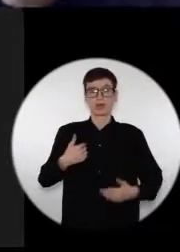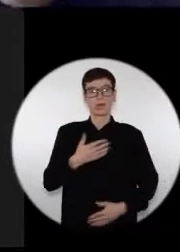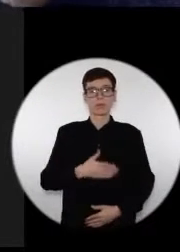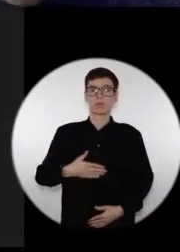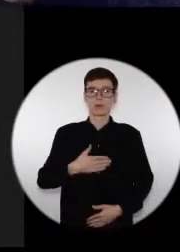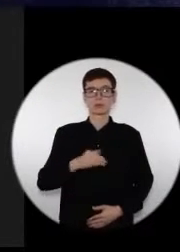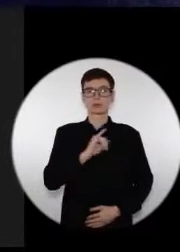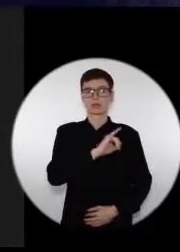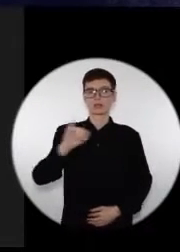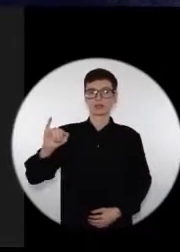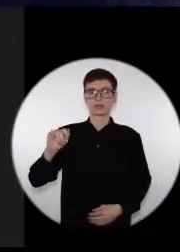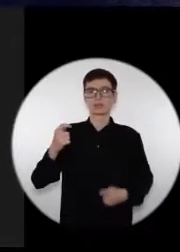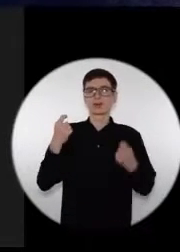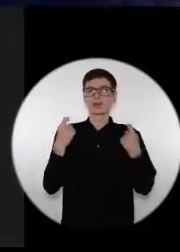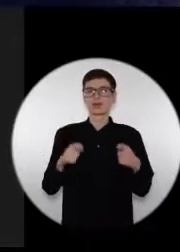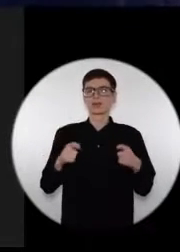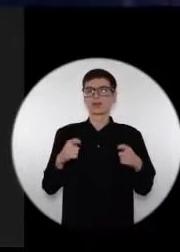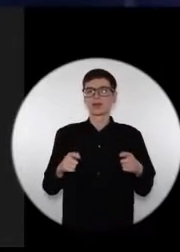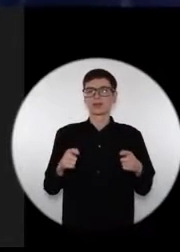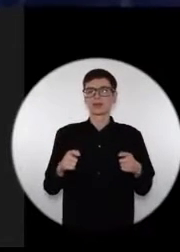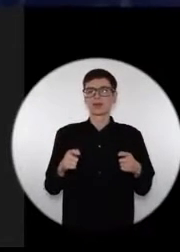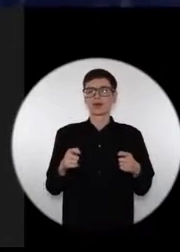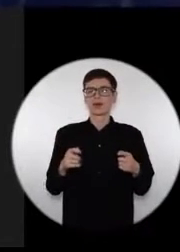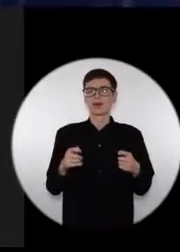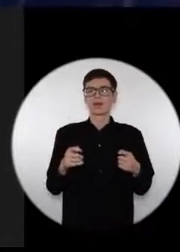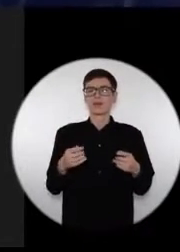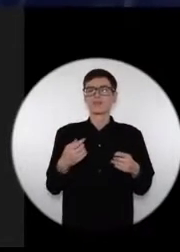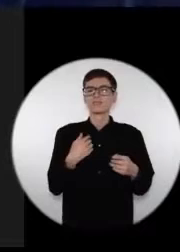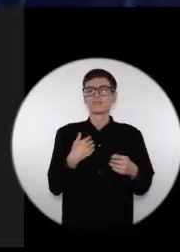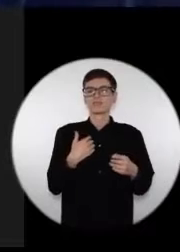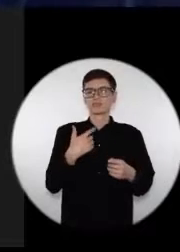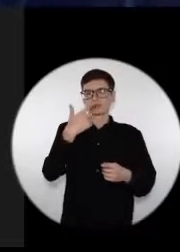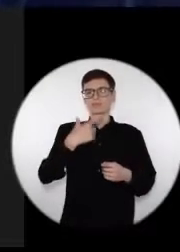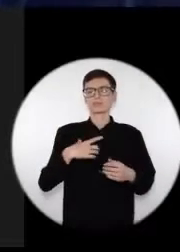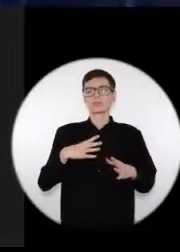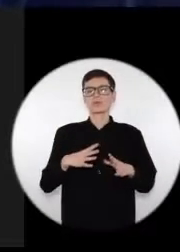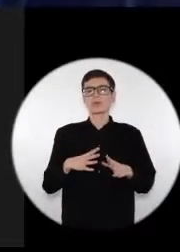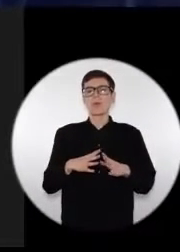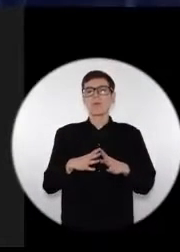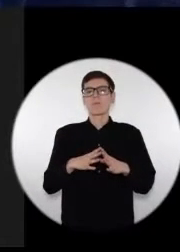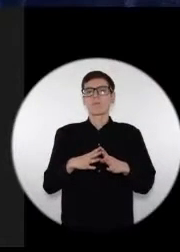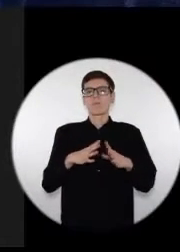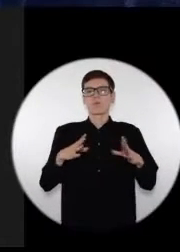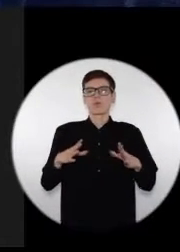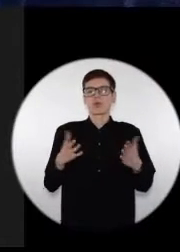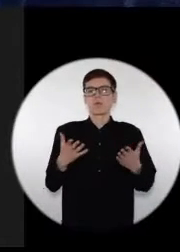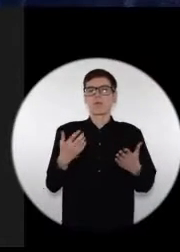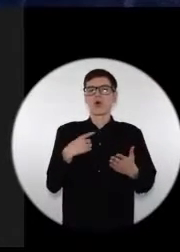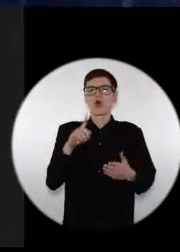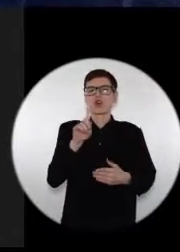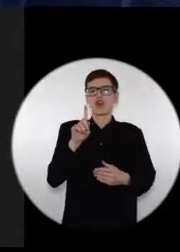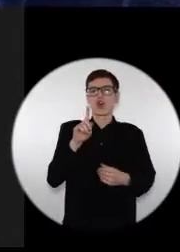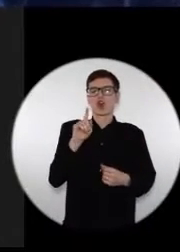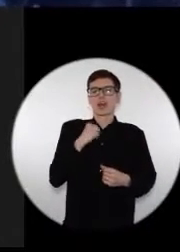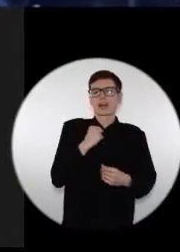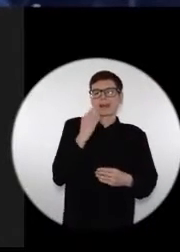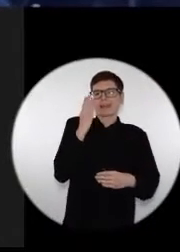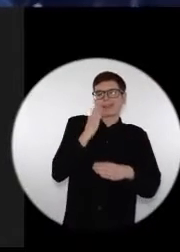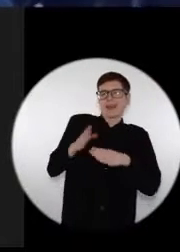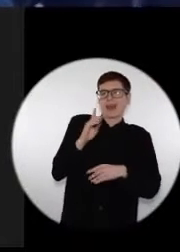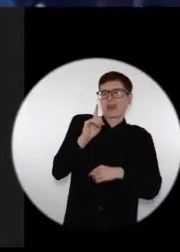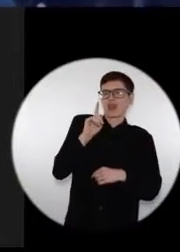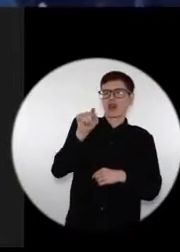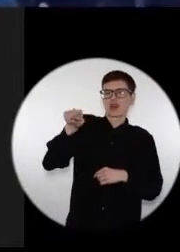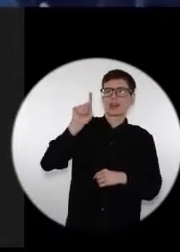la idea de esto era como a mí me gusta siempre como tratar de ser de ser muy